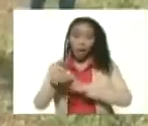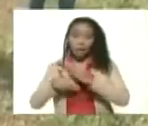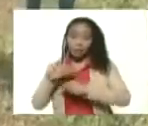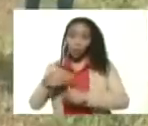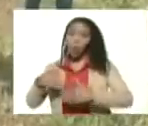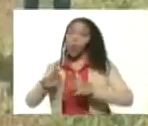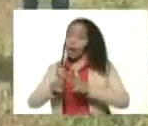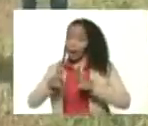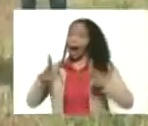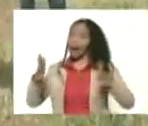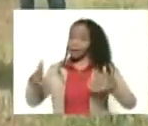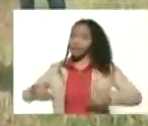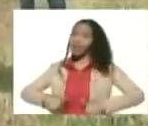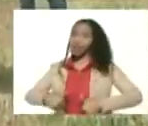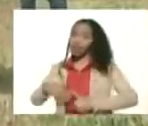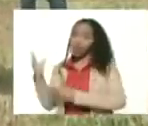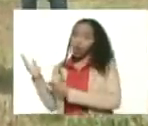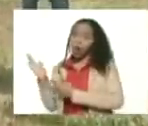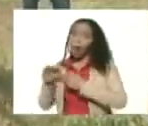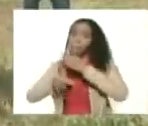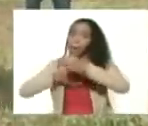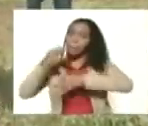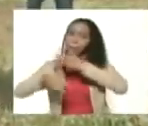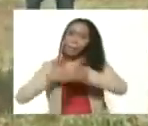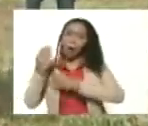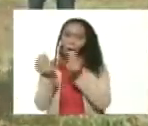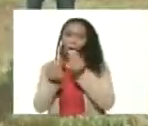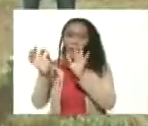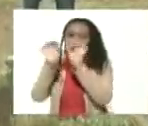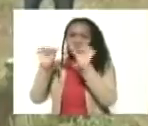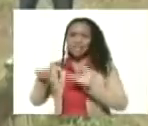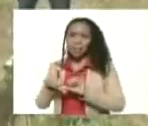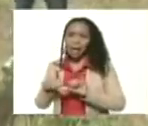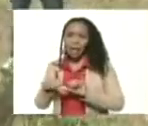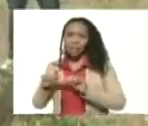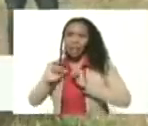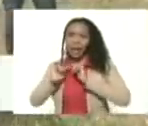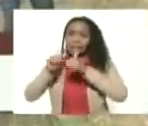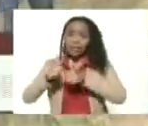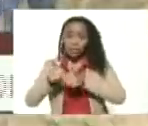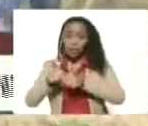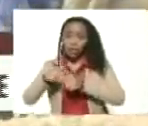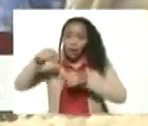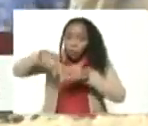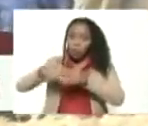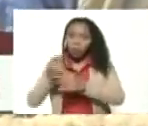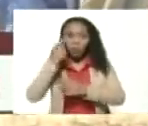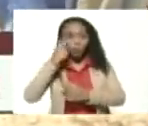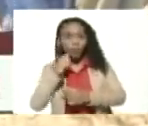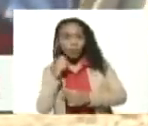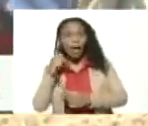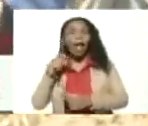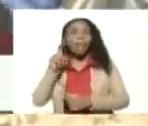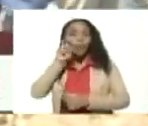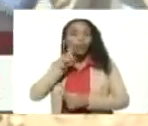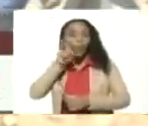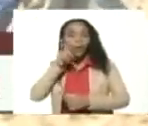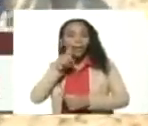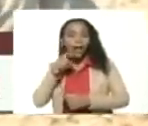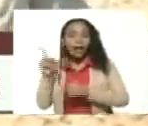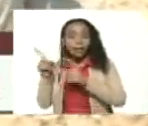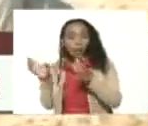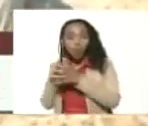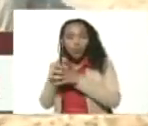gran esfuerzo, nos dé sus impresiones, cómo ha sido el sistema del inicio de la siembra de cebolla y tomate en esta unidad productiva.